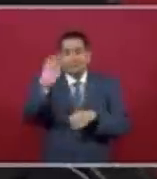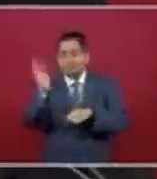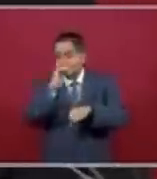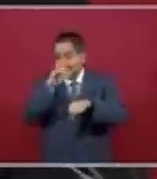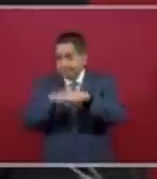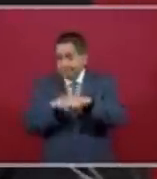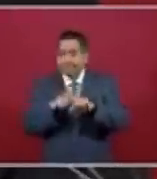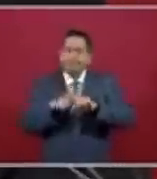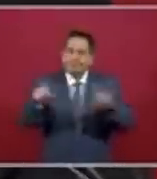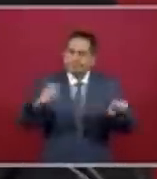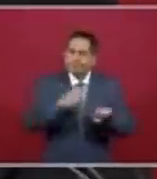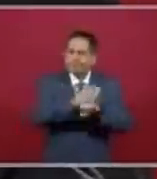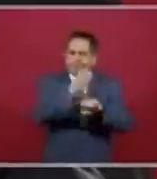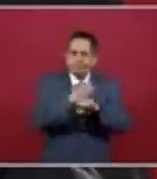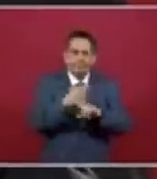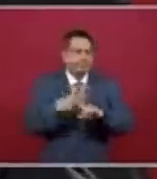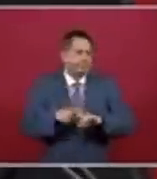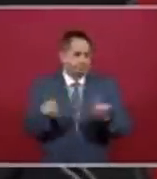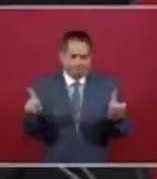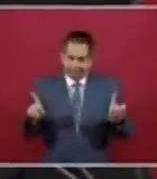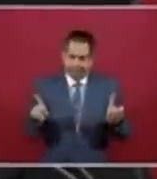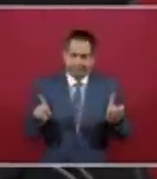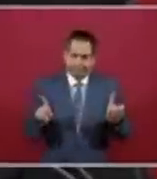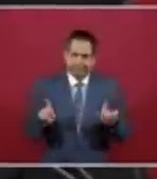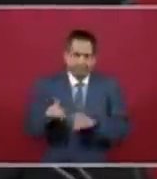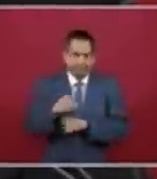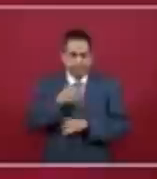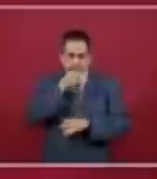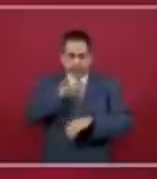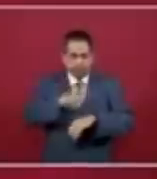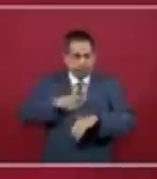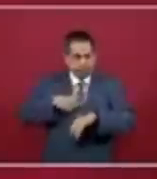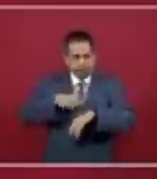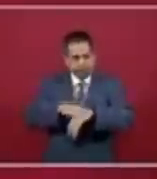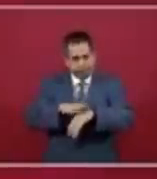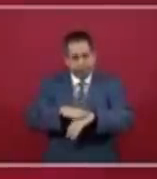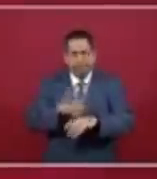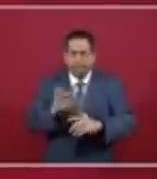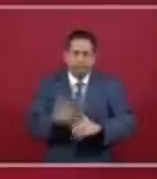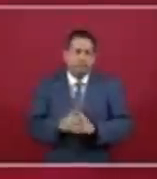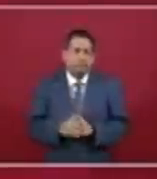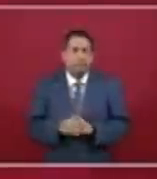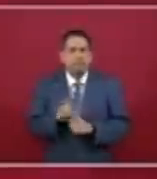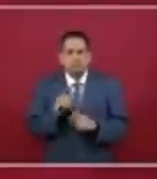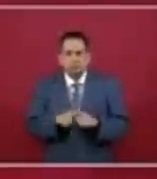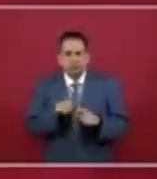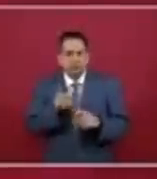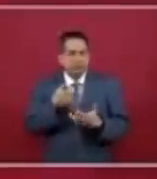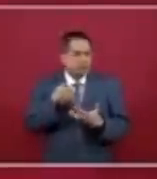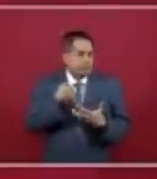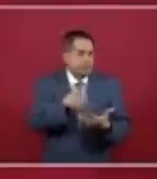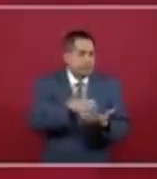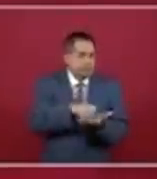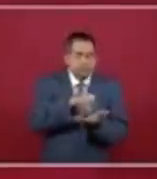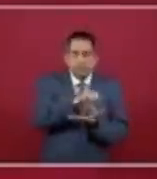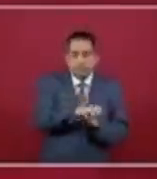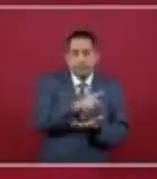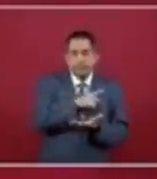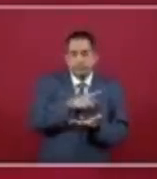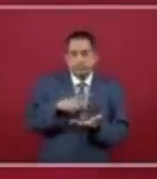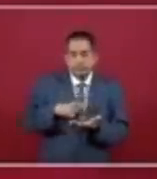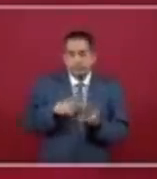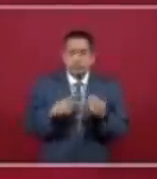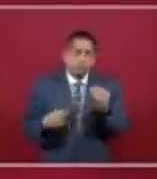de los estatales. Lo que sí creo que se debe de hacer es que invertir en una